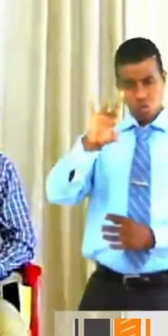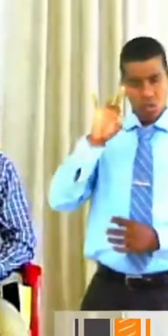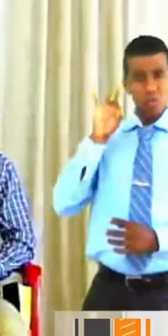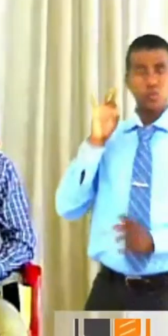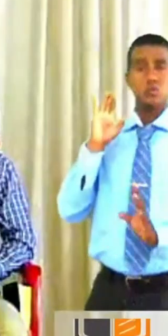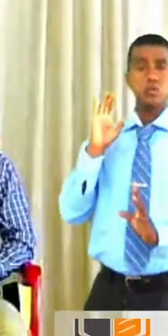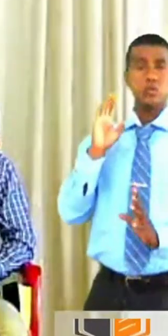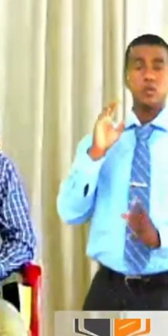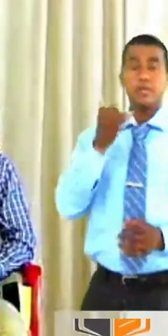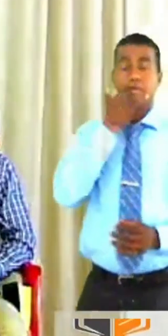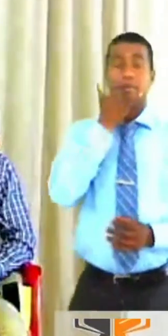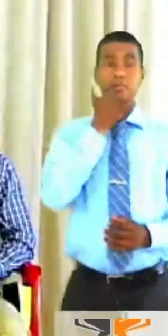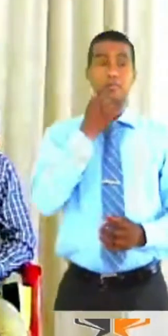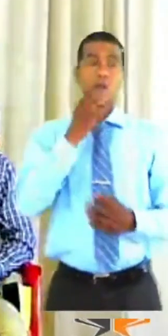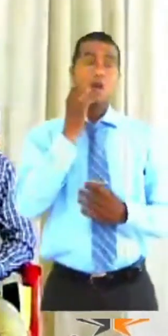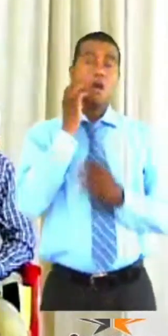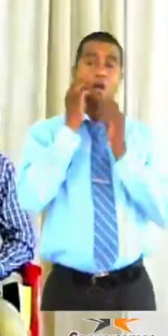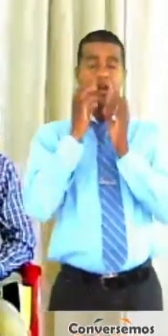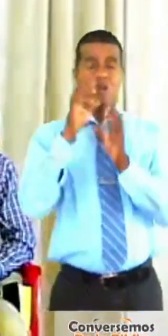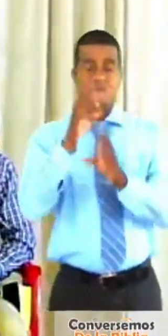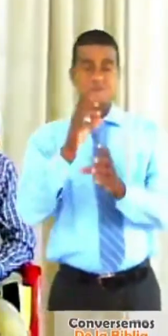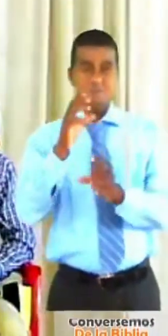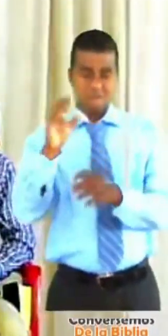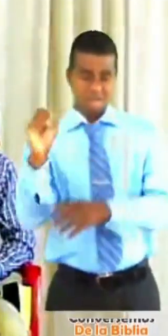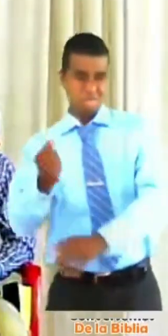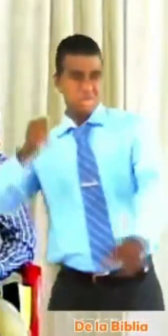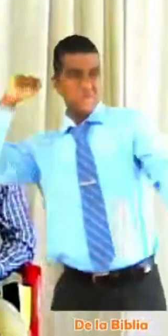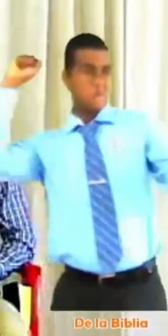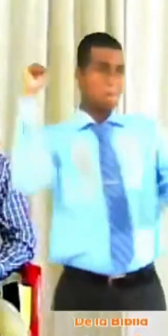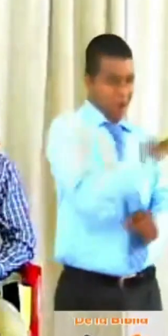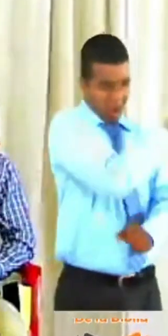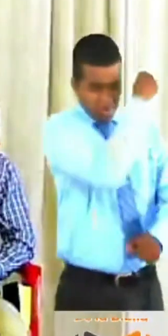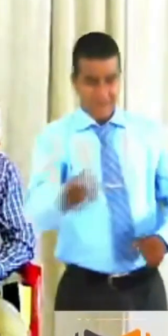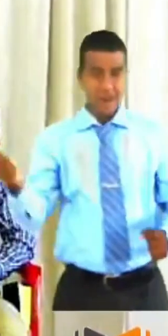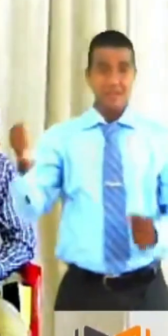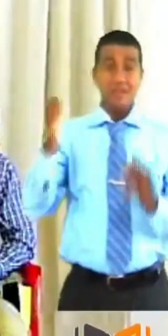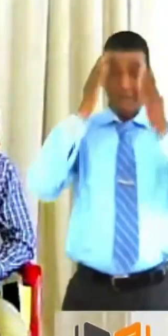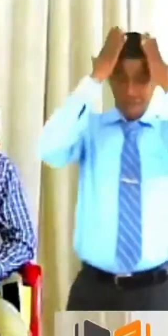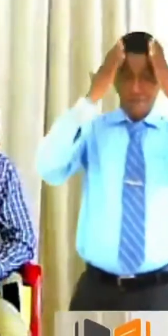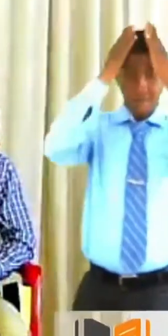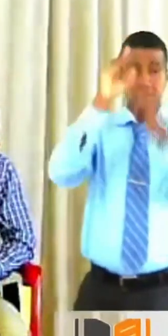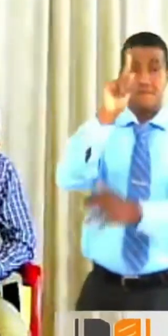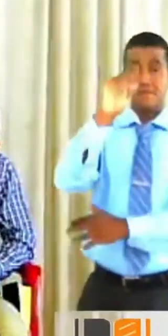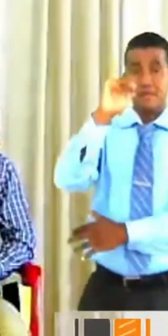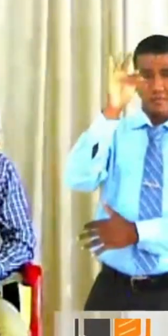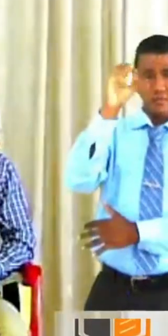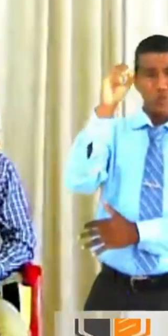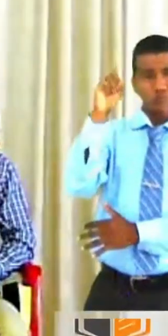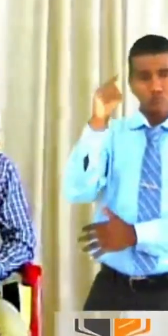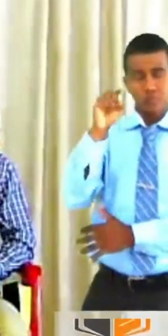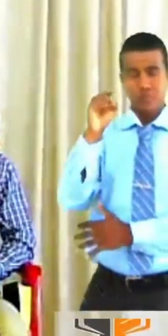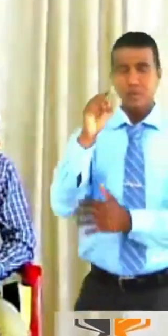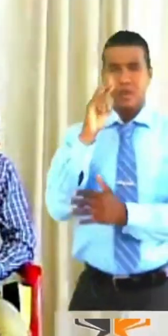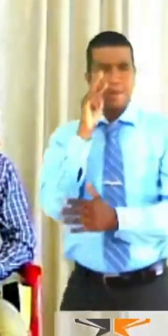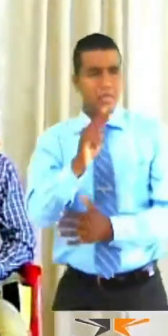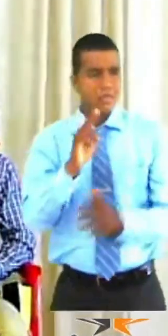asno mató filisteos que dio miedo. Hacía grandes proezas. Los filisteos cuando veían a Sansón temblaban. Así